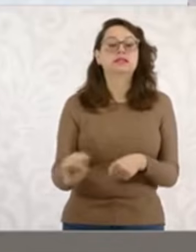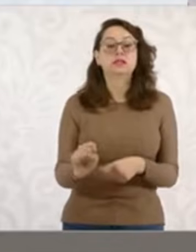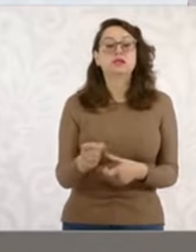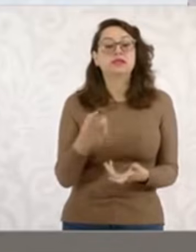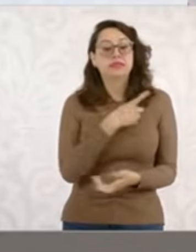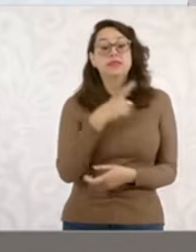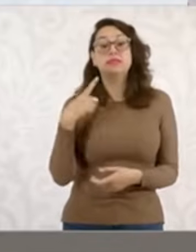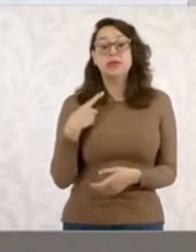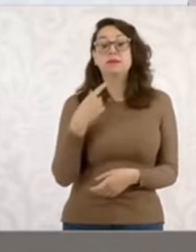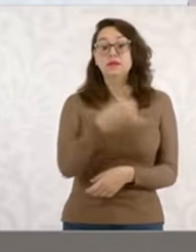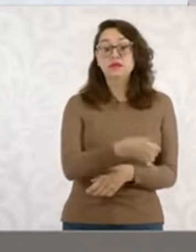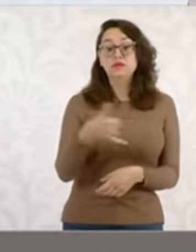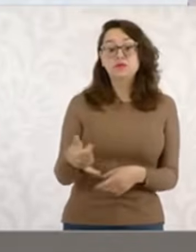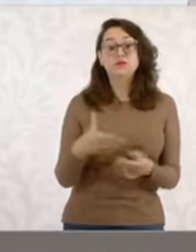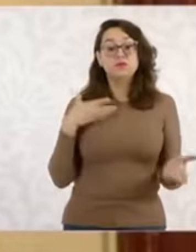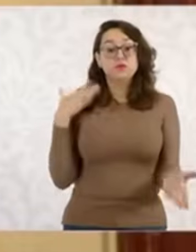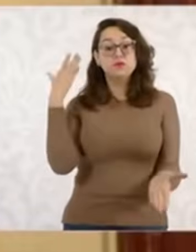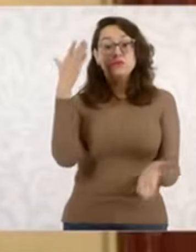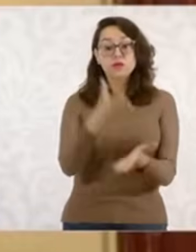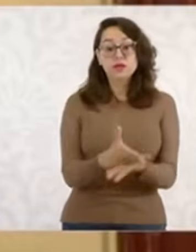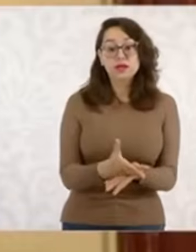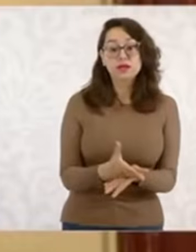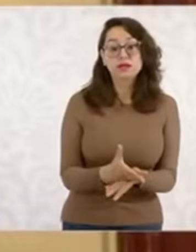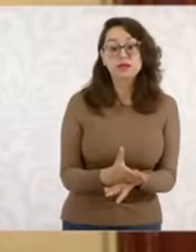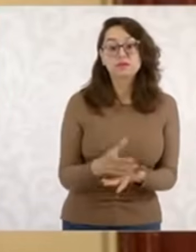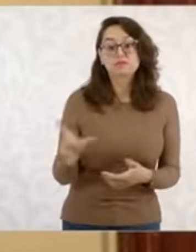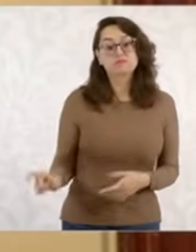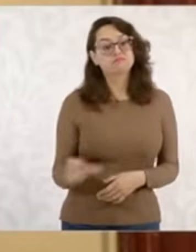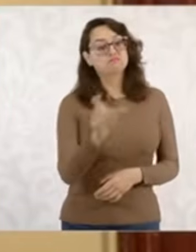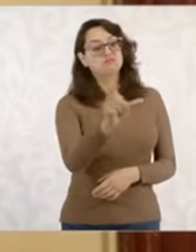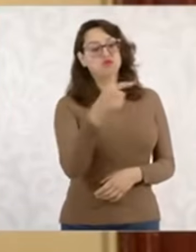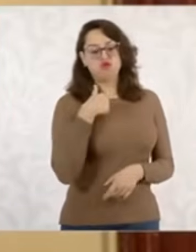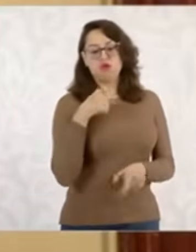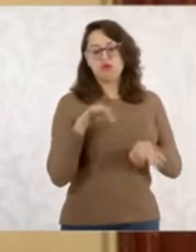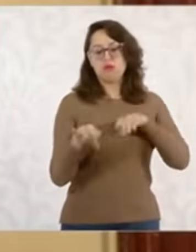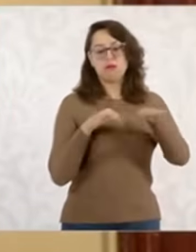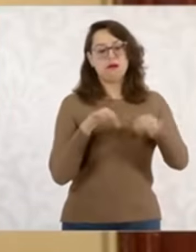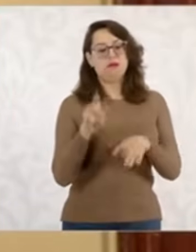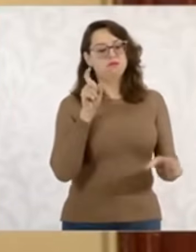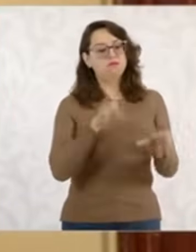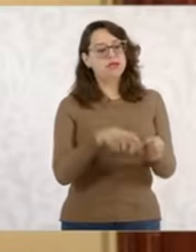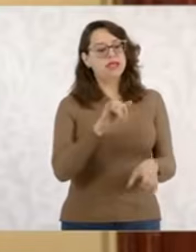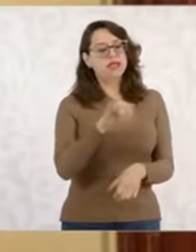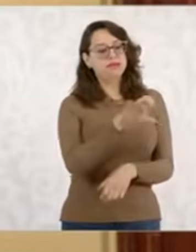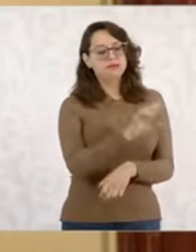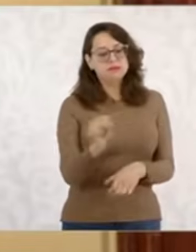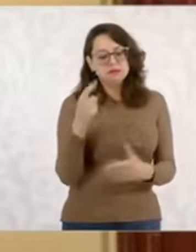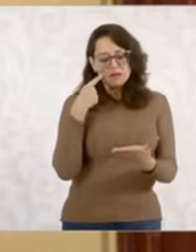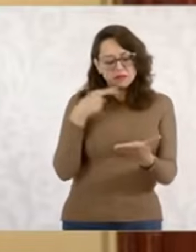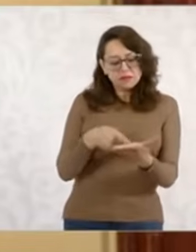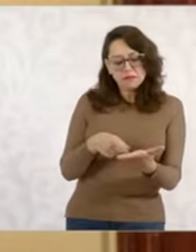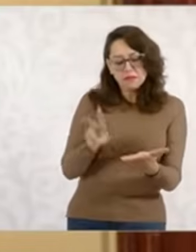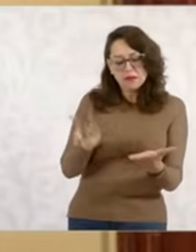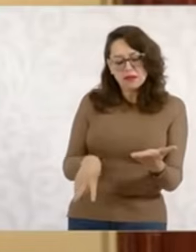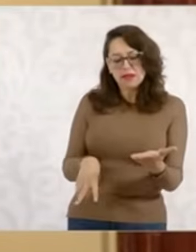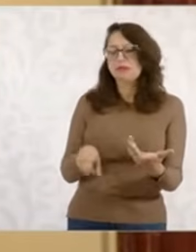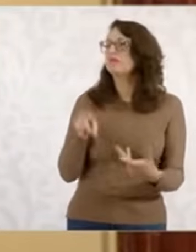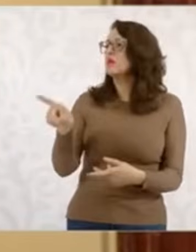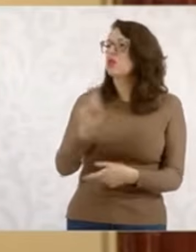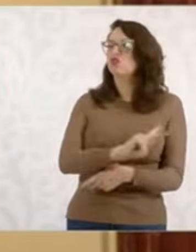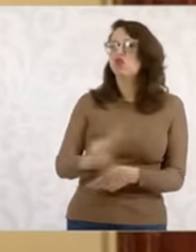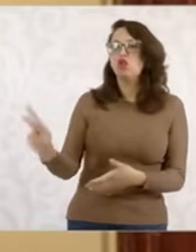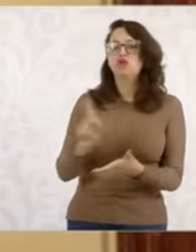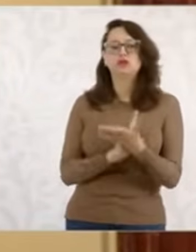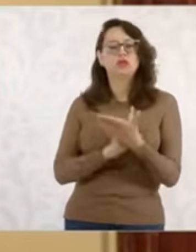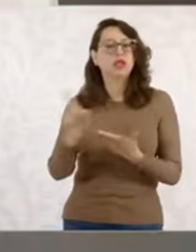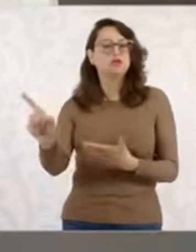Infonavit y identificarse como derechohabientes, se les busca y prácticamente todos tienen